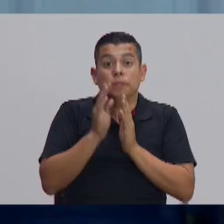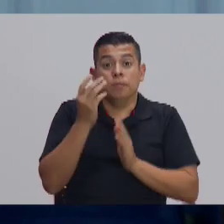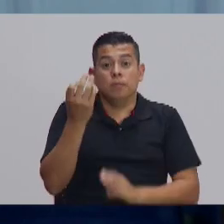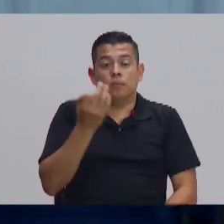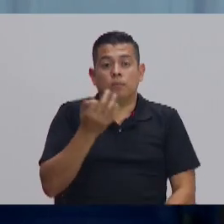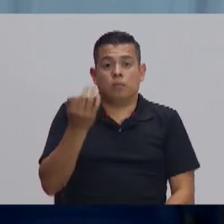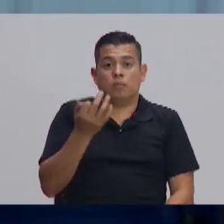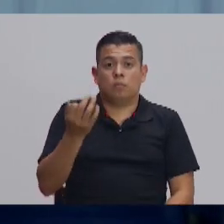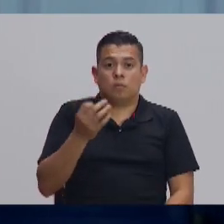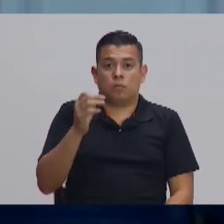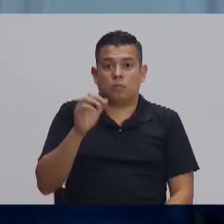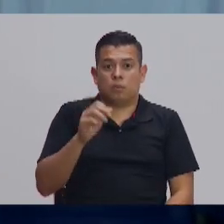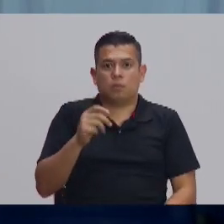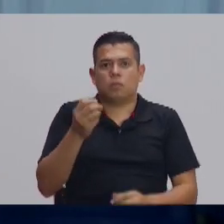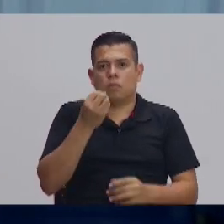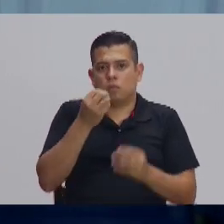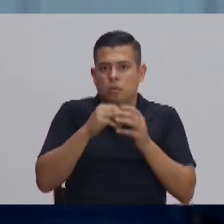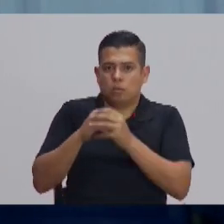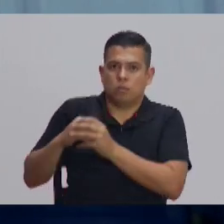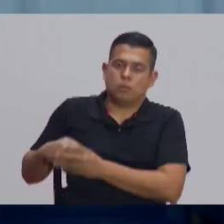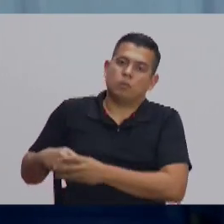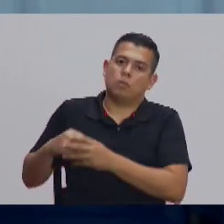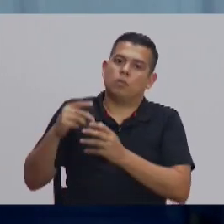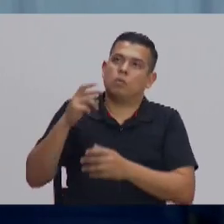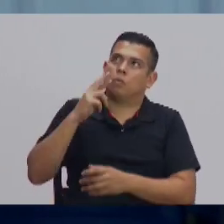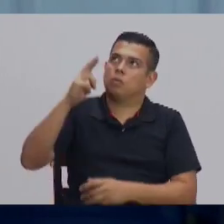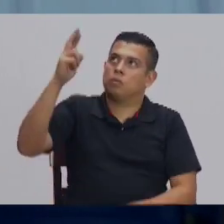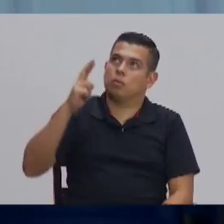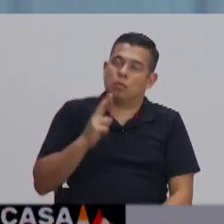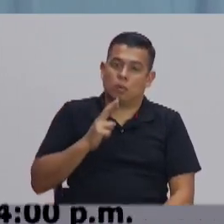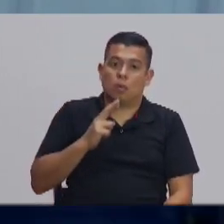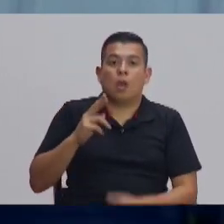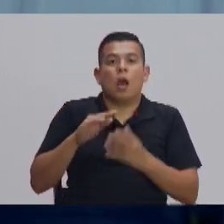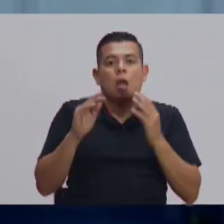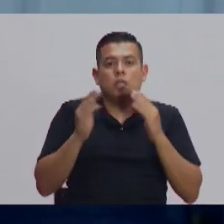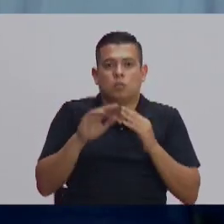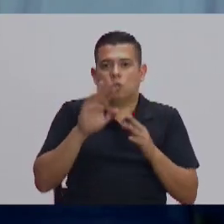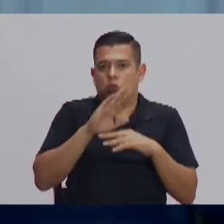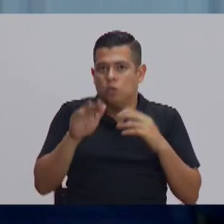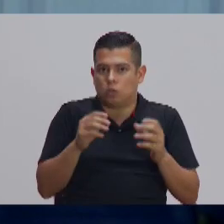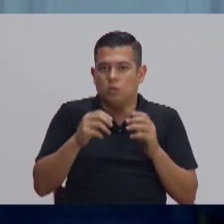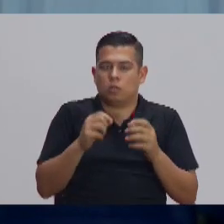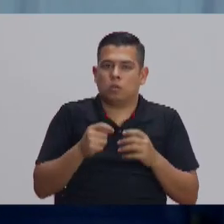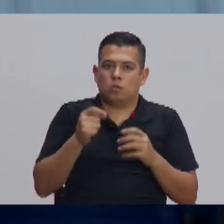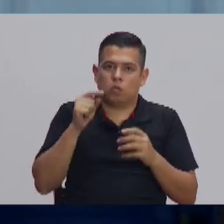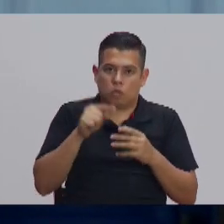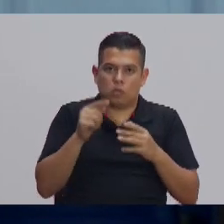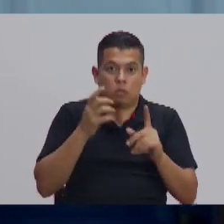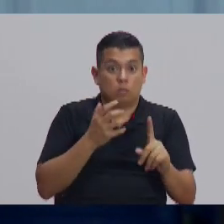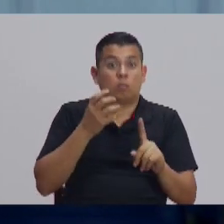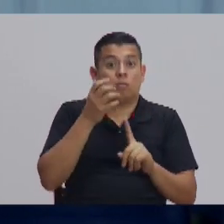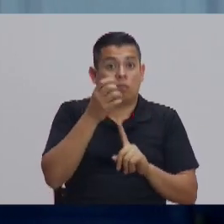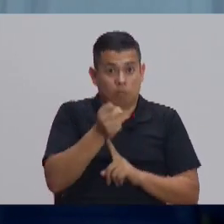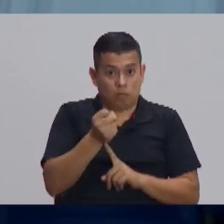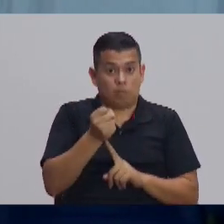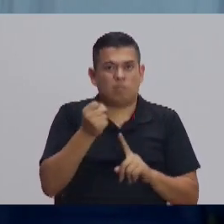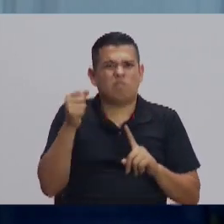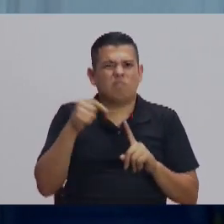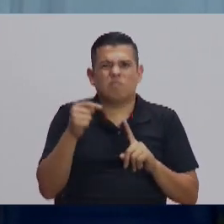necesita del ayuno para su respuesta todo ayuno tiene que tener un propósito